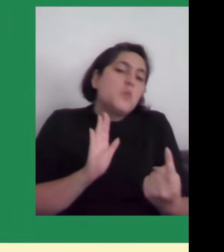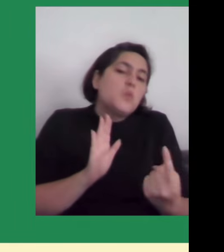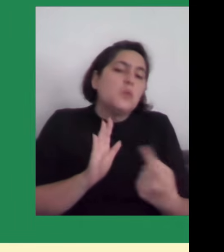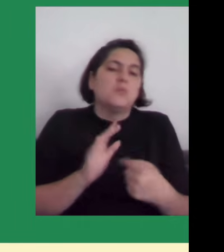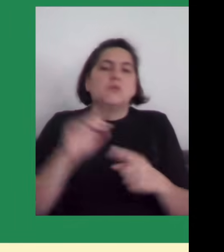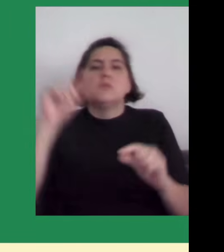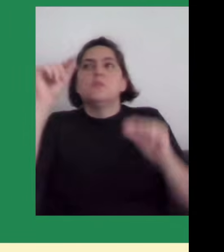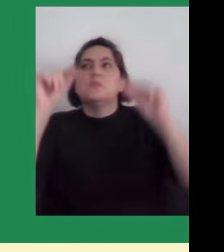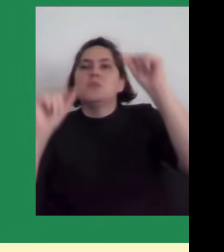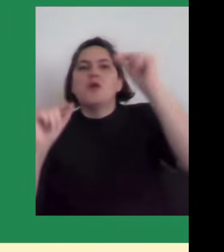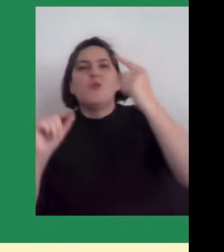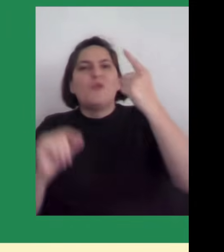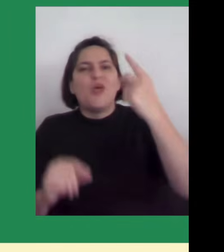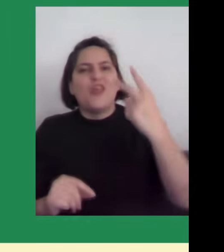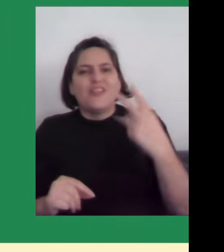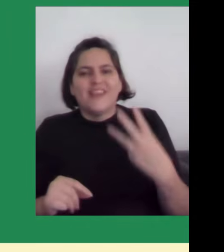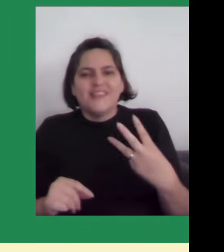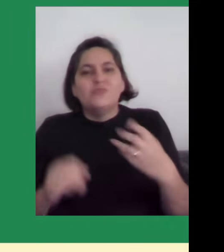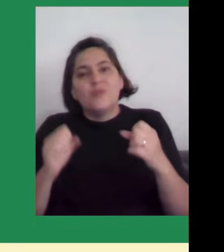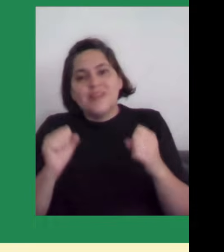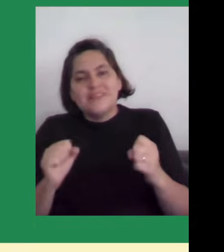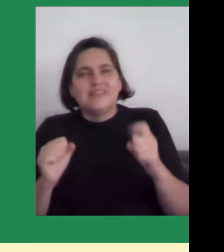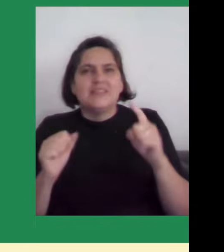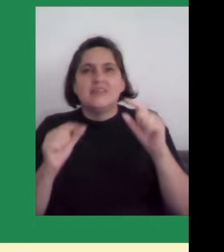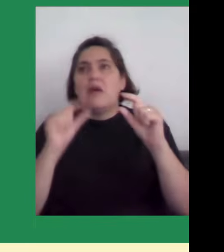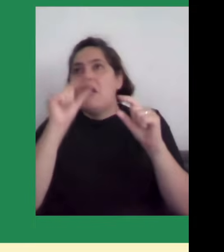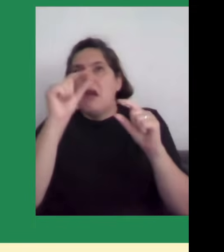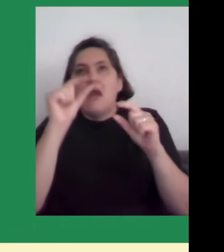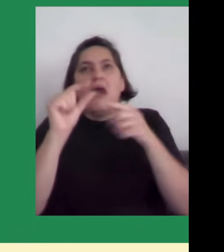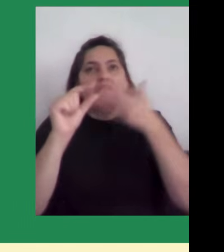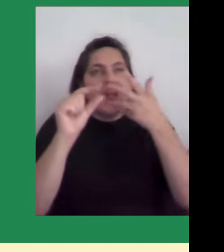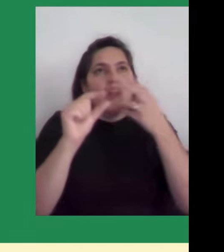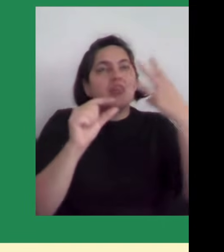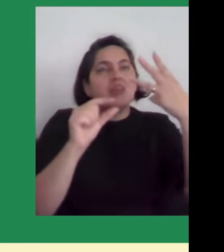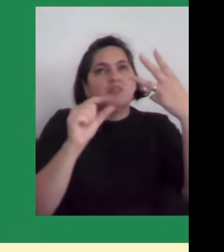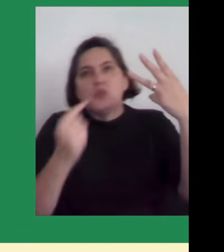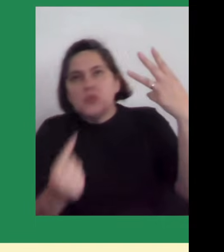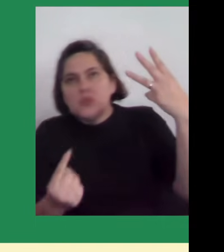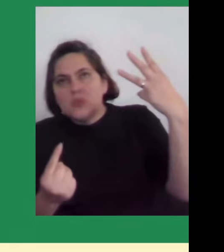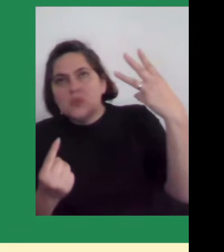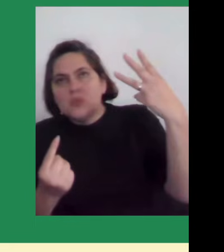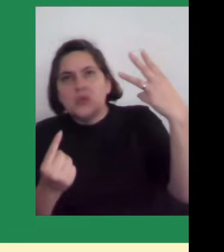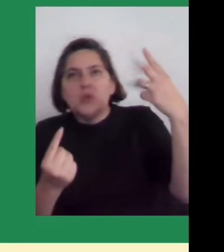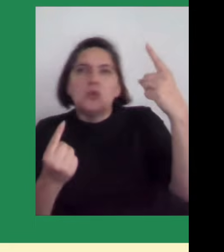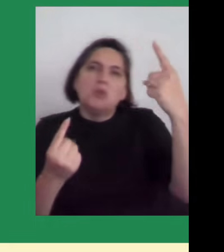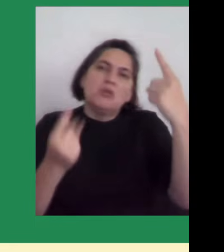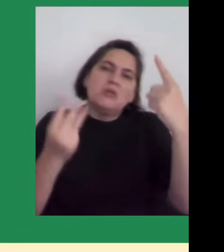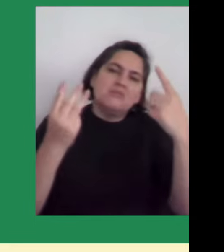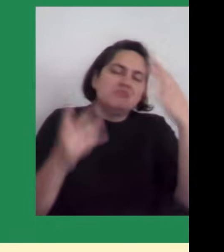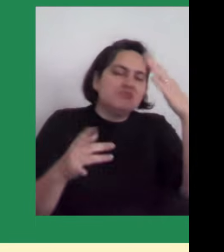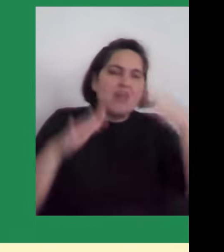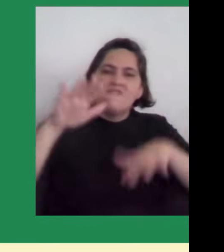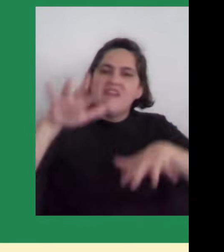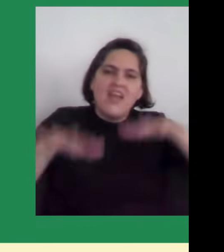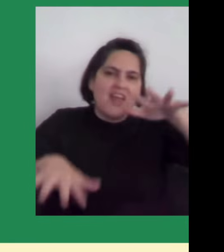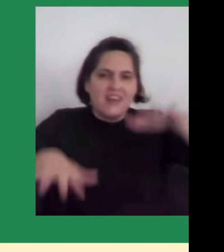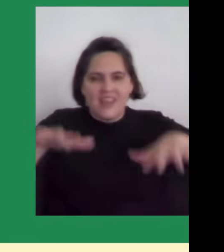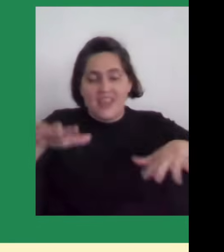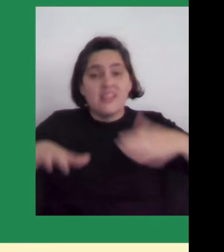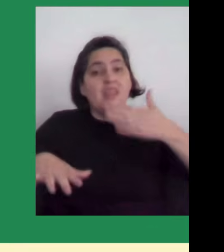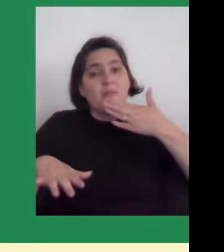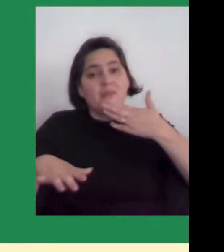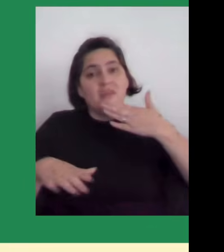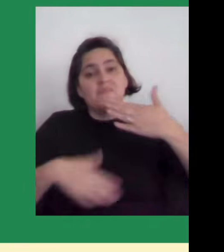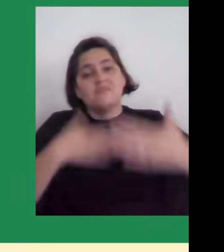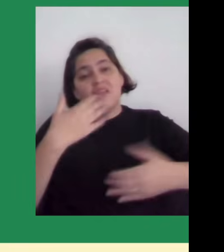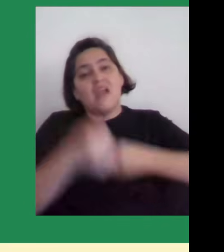repetitivas. Y lo otro importante es que estos niveles de apoyo también van a variar en el transcurso del tiempo. Si yo